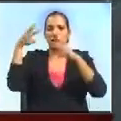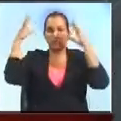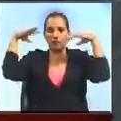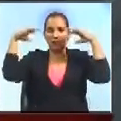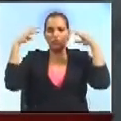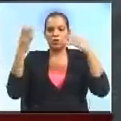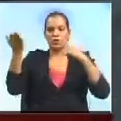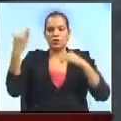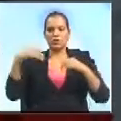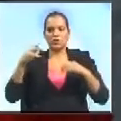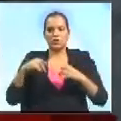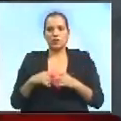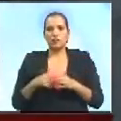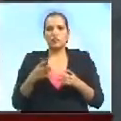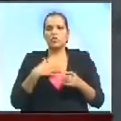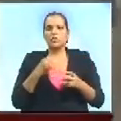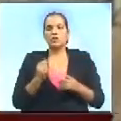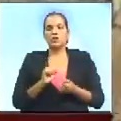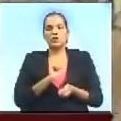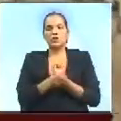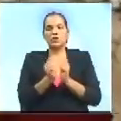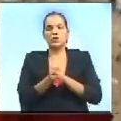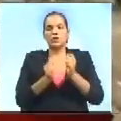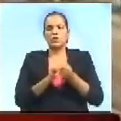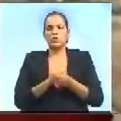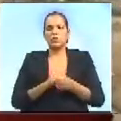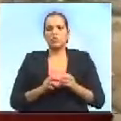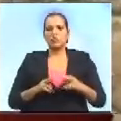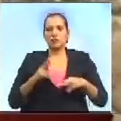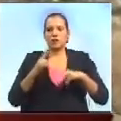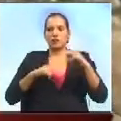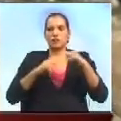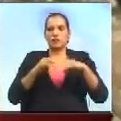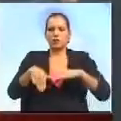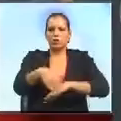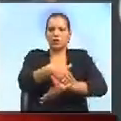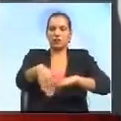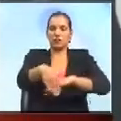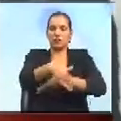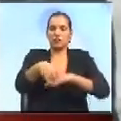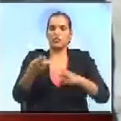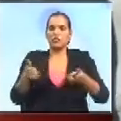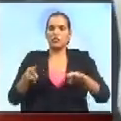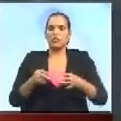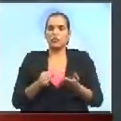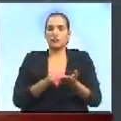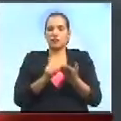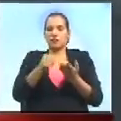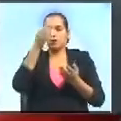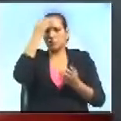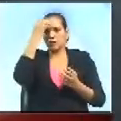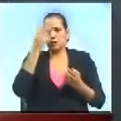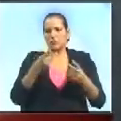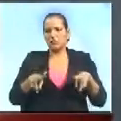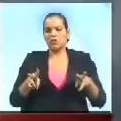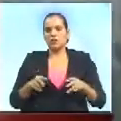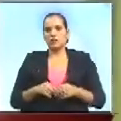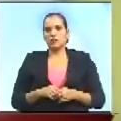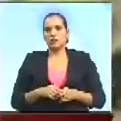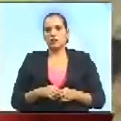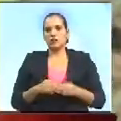climatológico, este podría causar impactos en la infraestructura vial, educación, deslizamiento de tierra